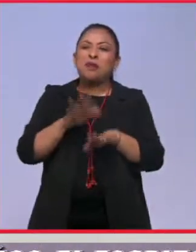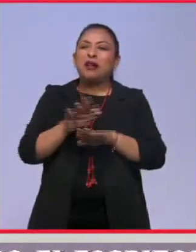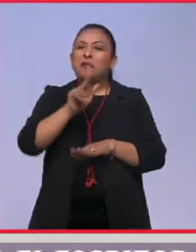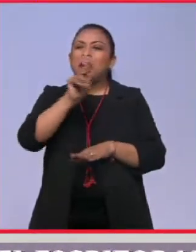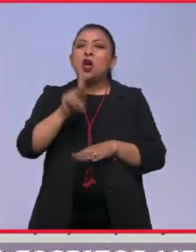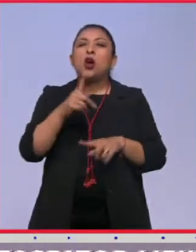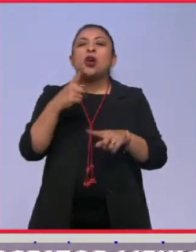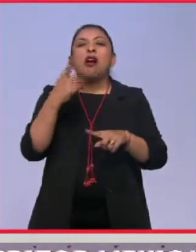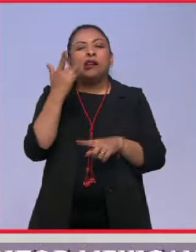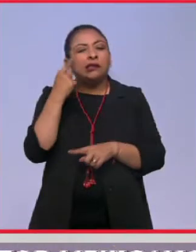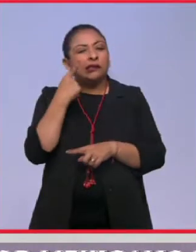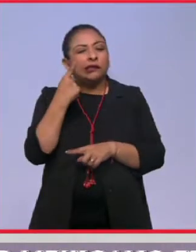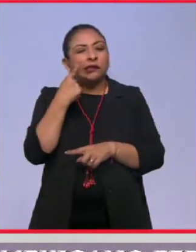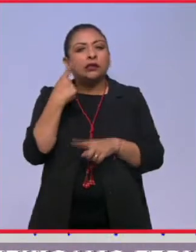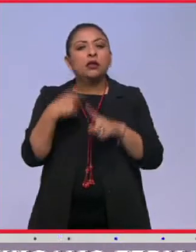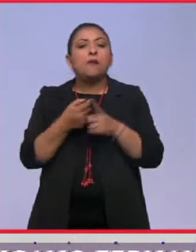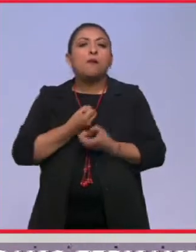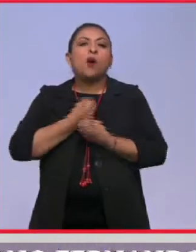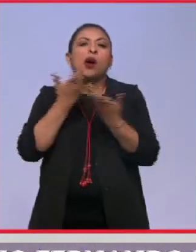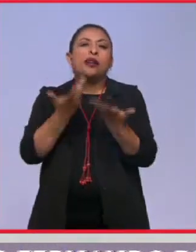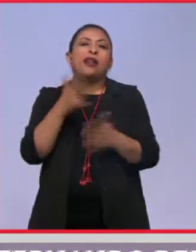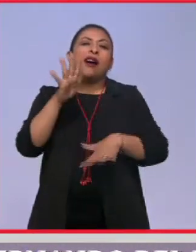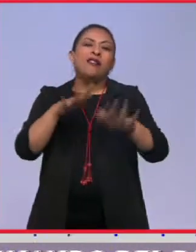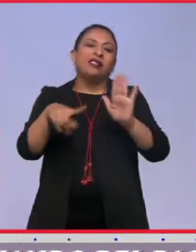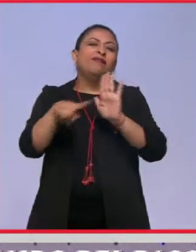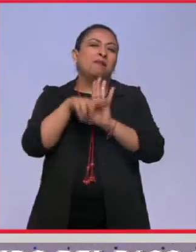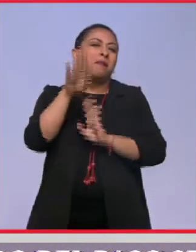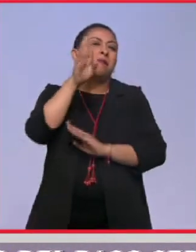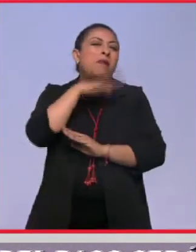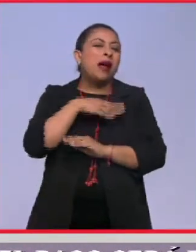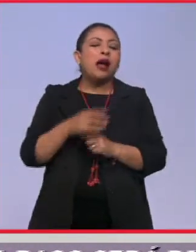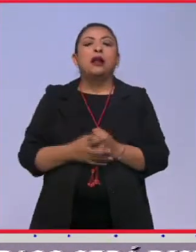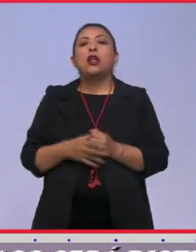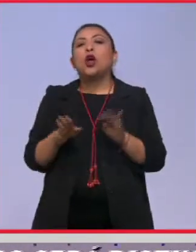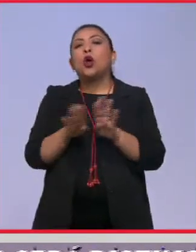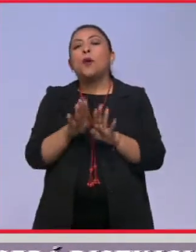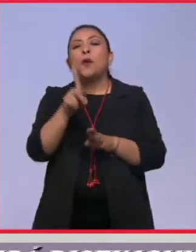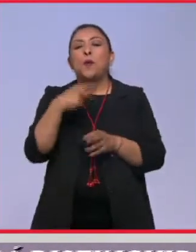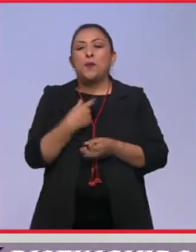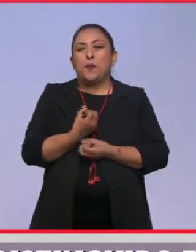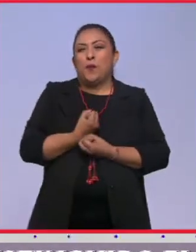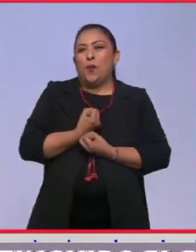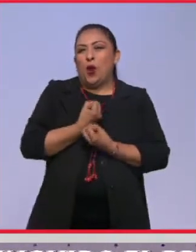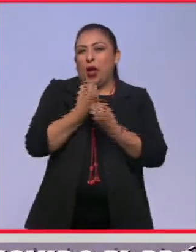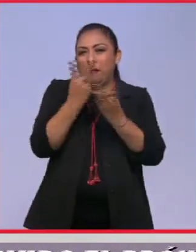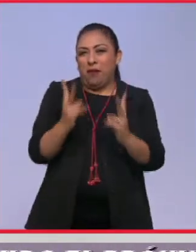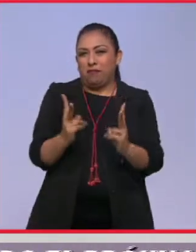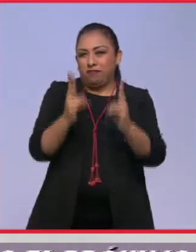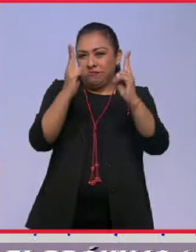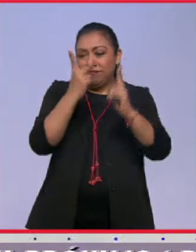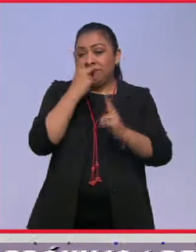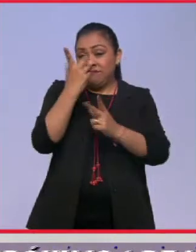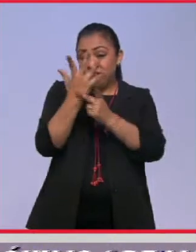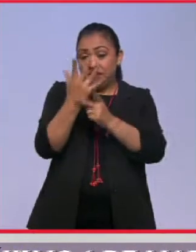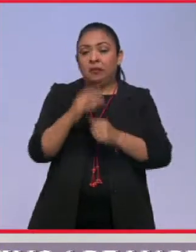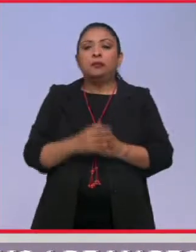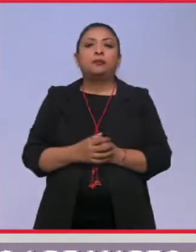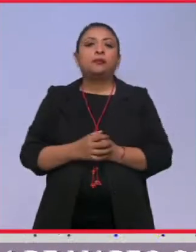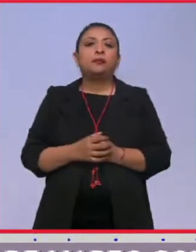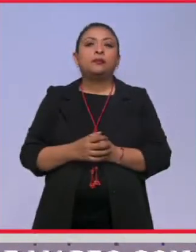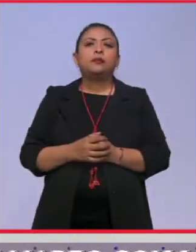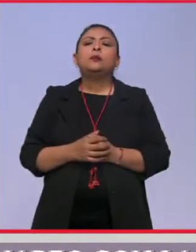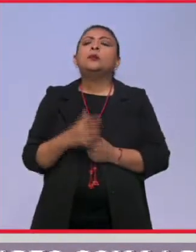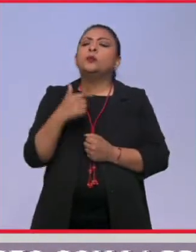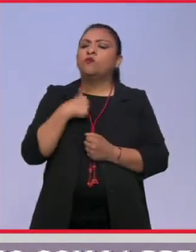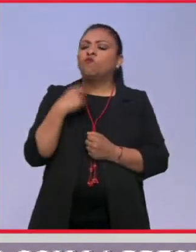los poetas, a veces de mala manera, como aquel poema que dice: pues bien,